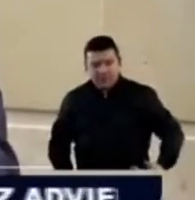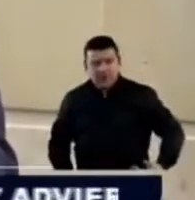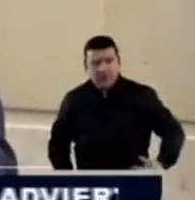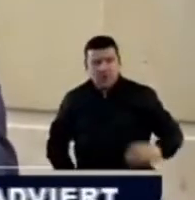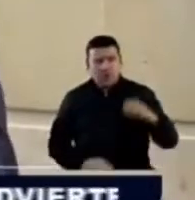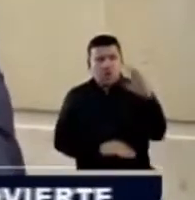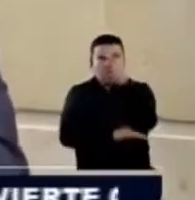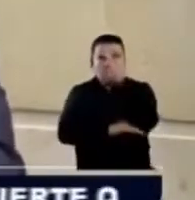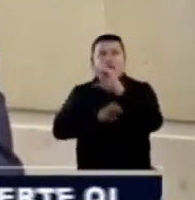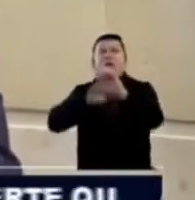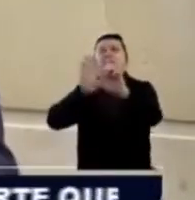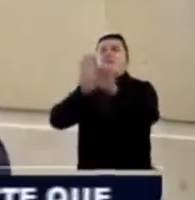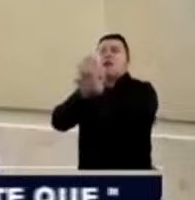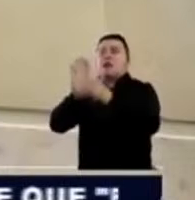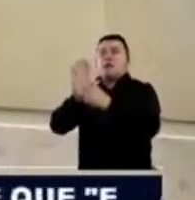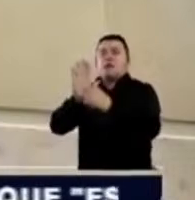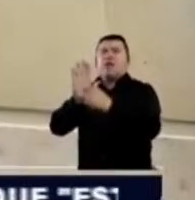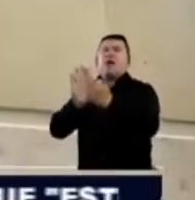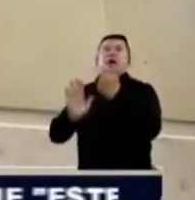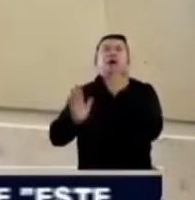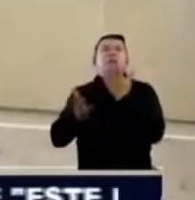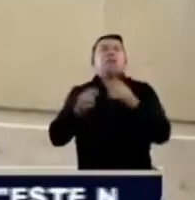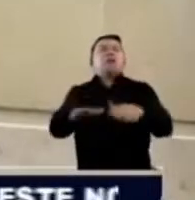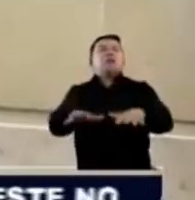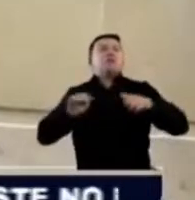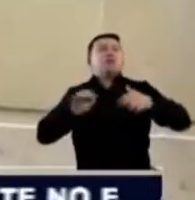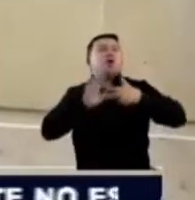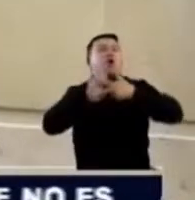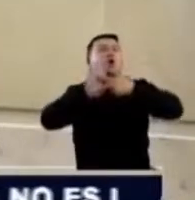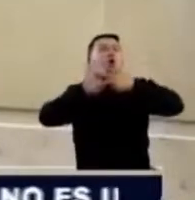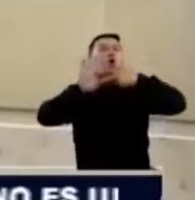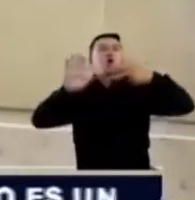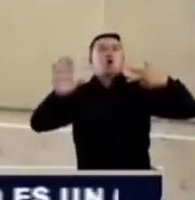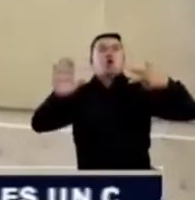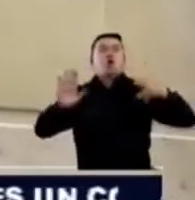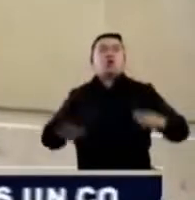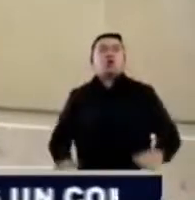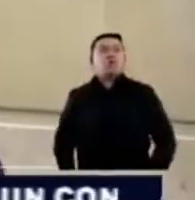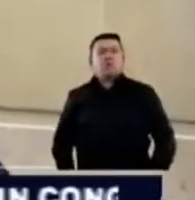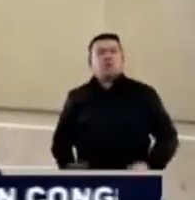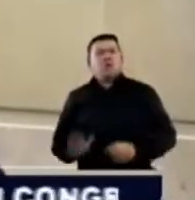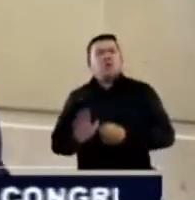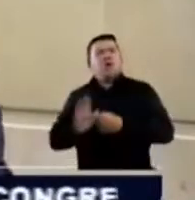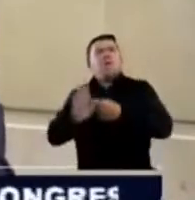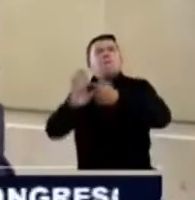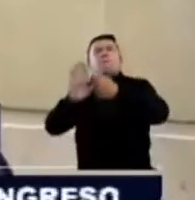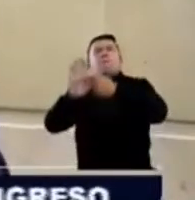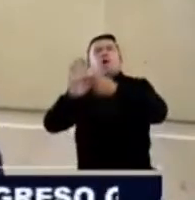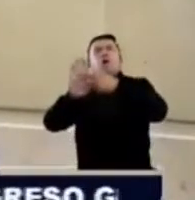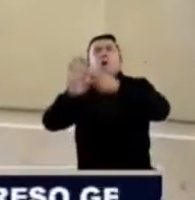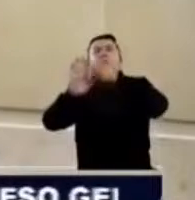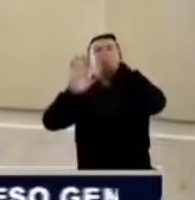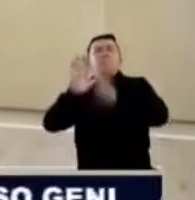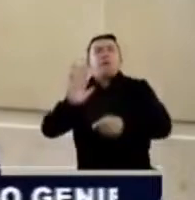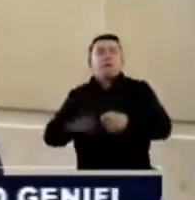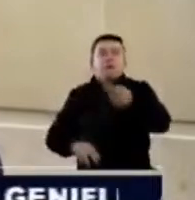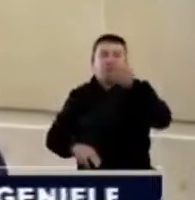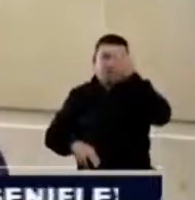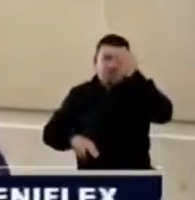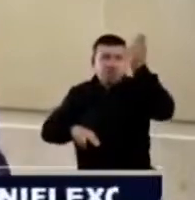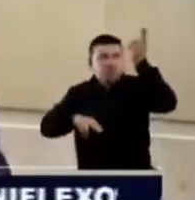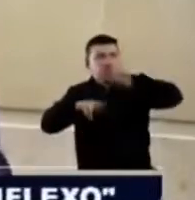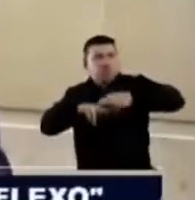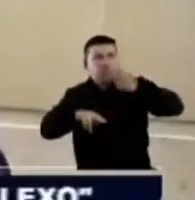función constitucional, ¿no? A través del pueblo. Entonces, lo digo porque es que seguramente muchos de